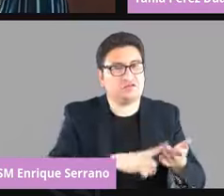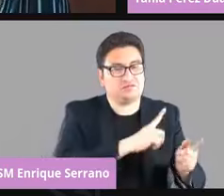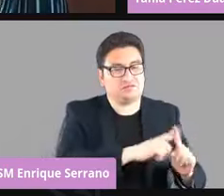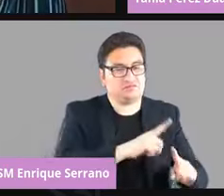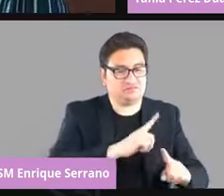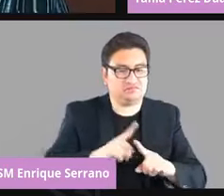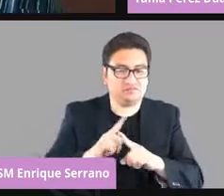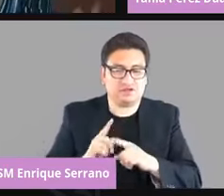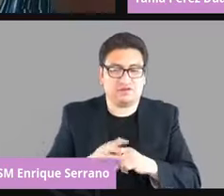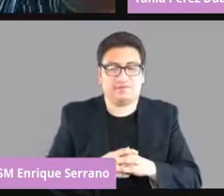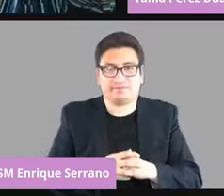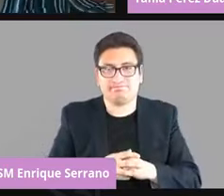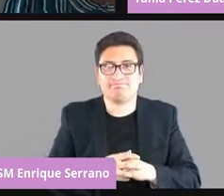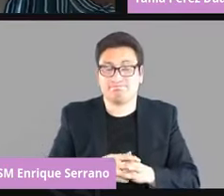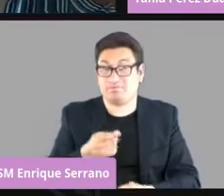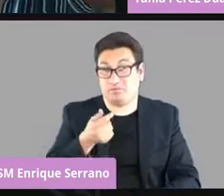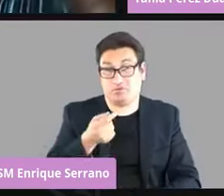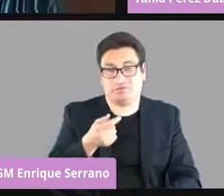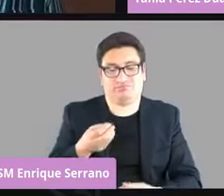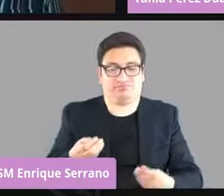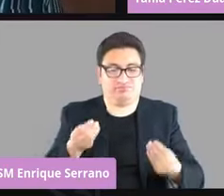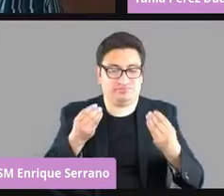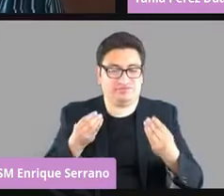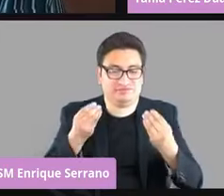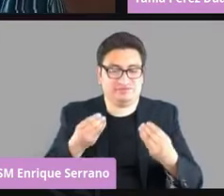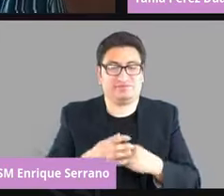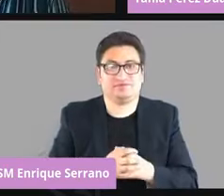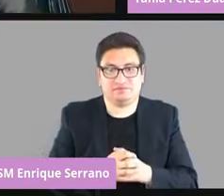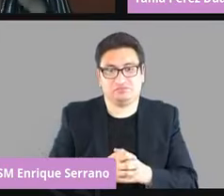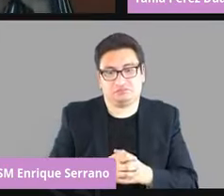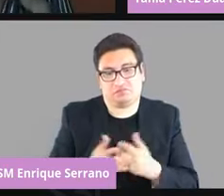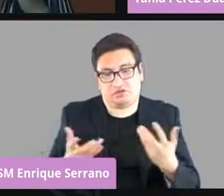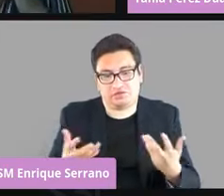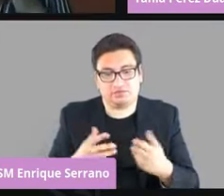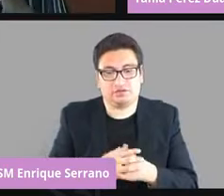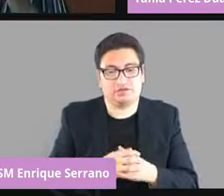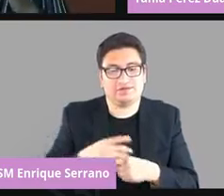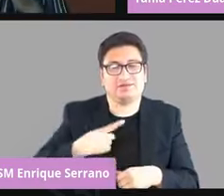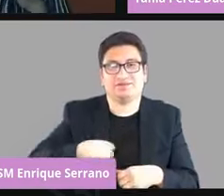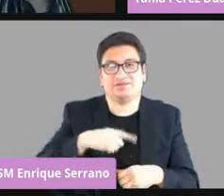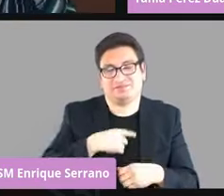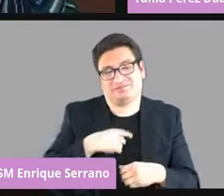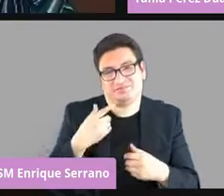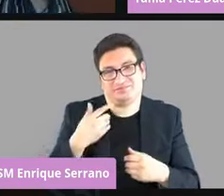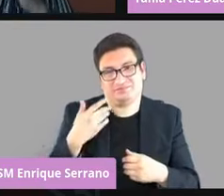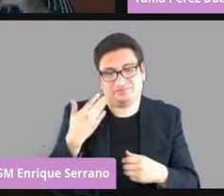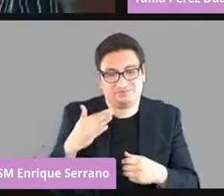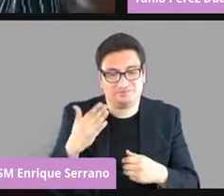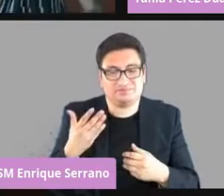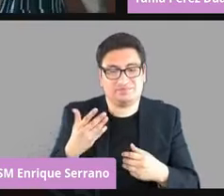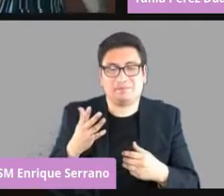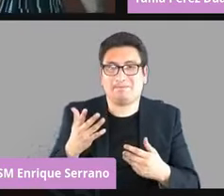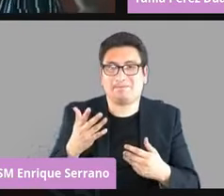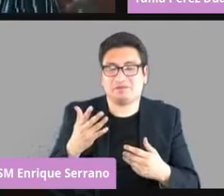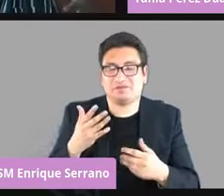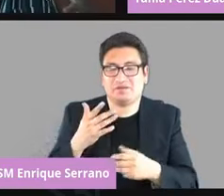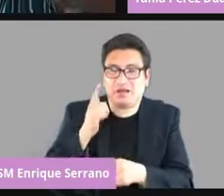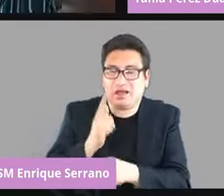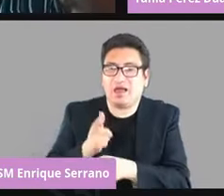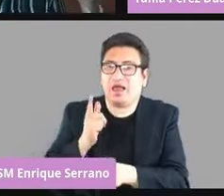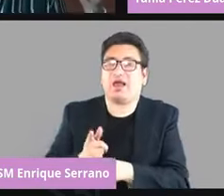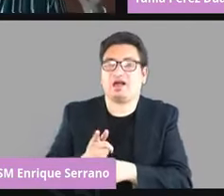gran, poco es muchísimo, ¿no? Y Claro. tampoco, pues tampoco celebrar tanto, pero sí notar que sí es